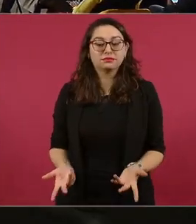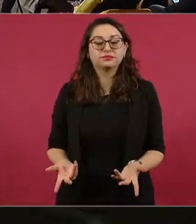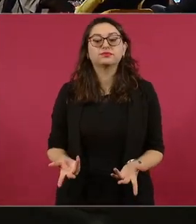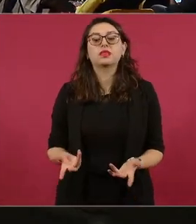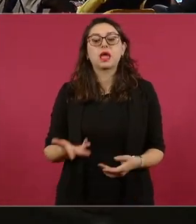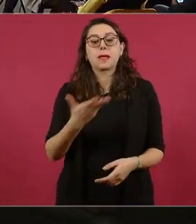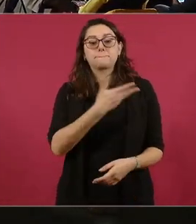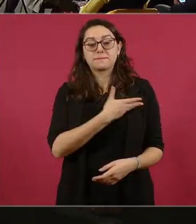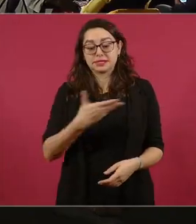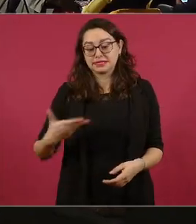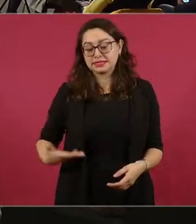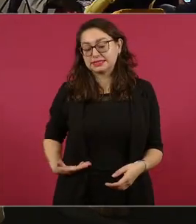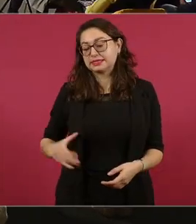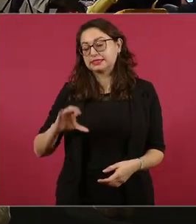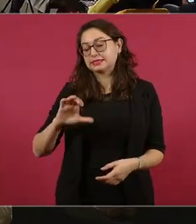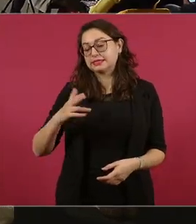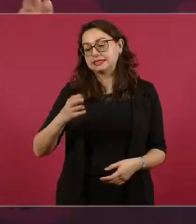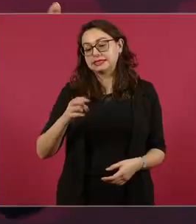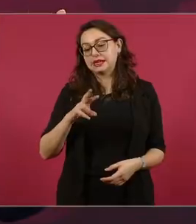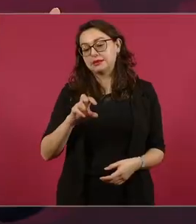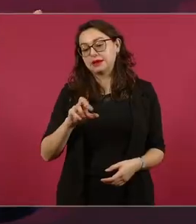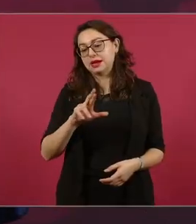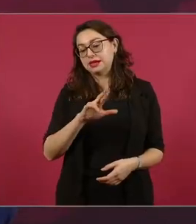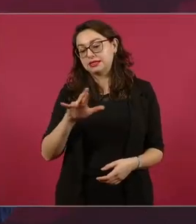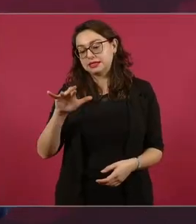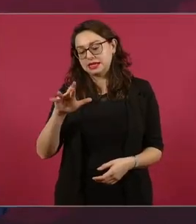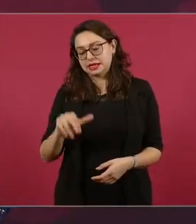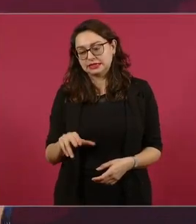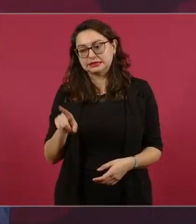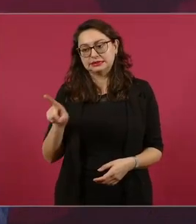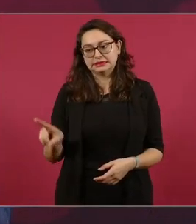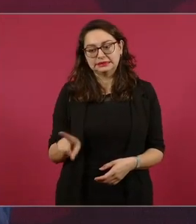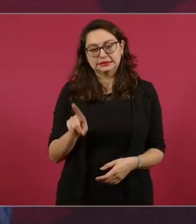quiere congraciarse con los empresarios,